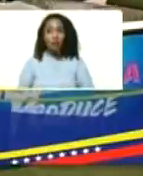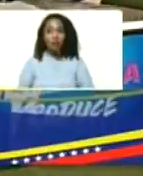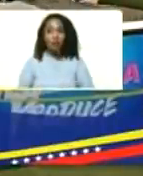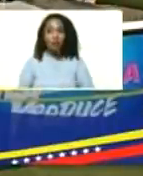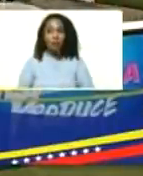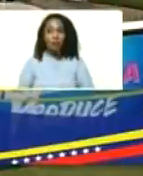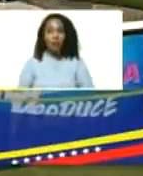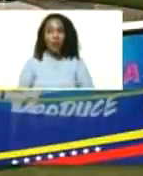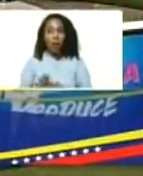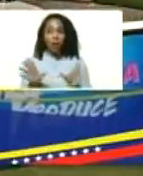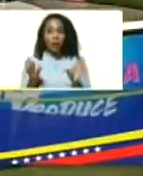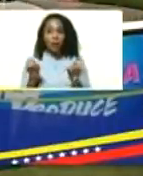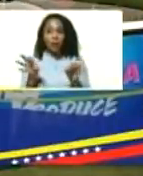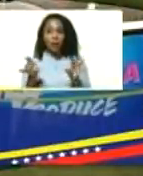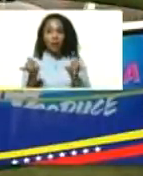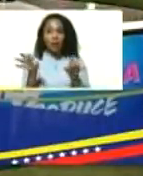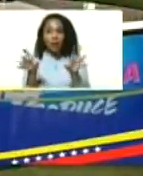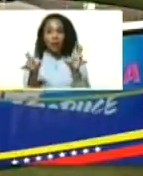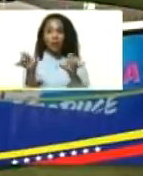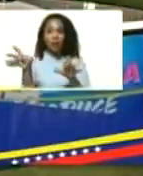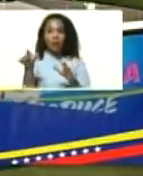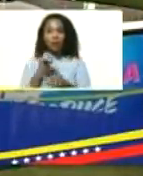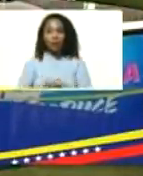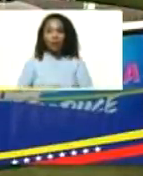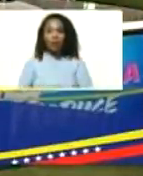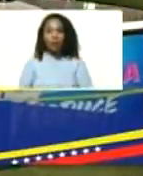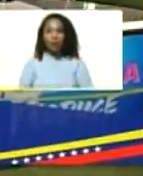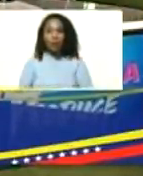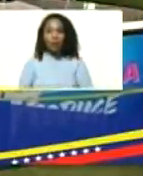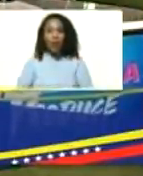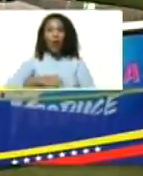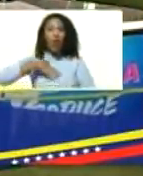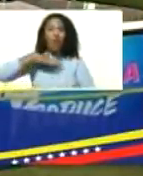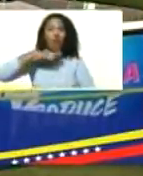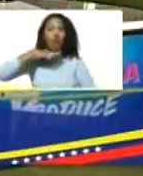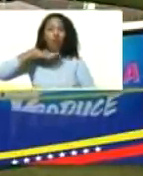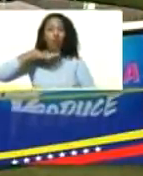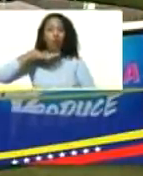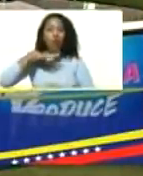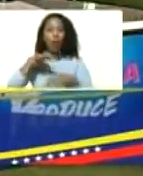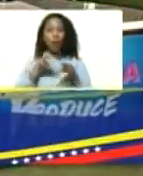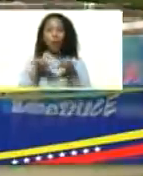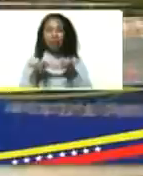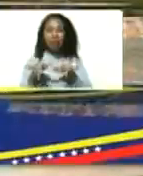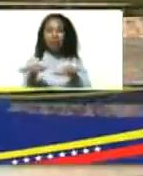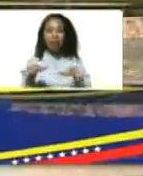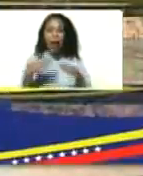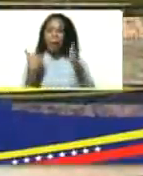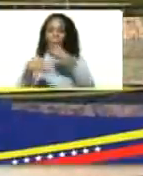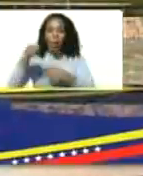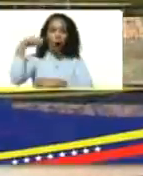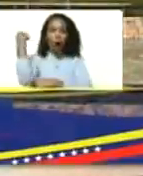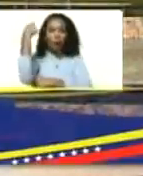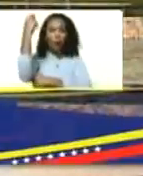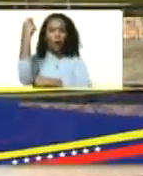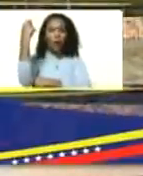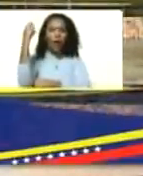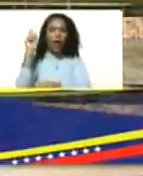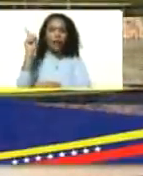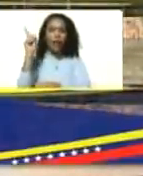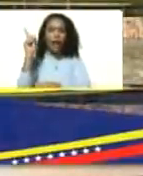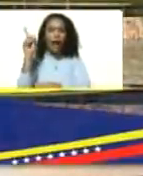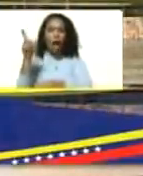un escarabajo dale a la azul el piso de escarabajos bueno vamos a por eduardo piñate